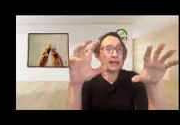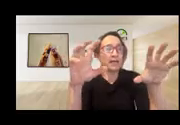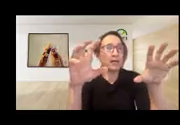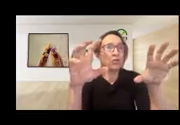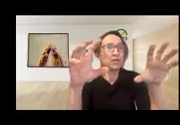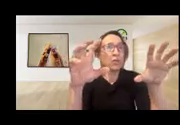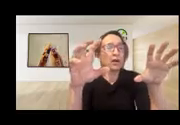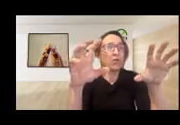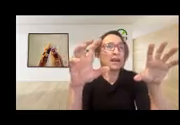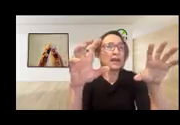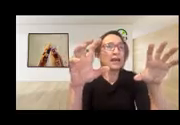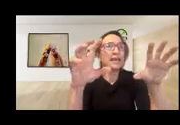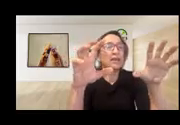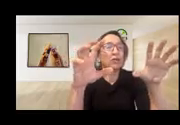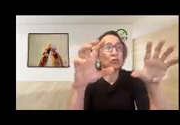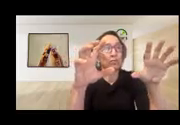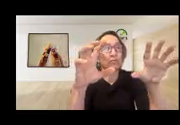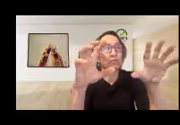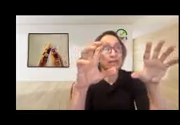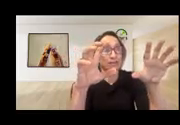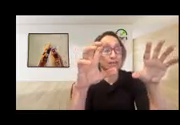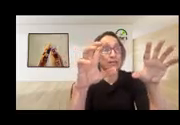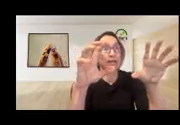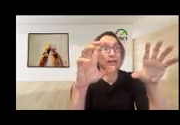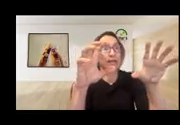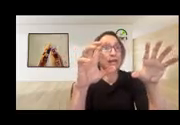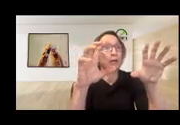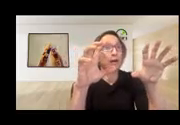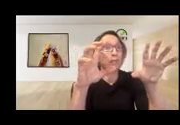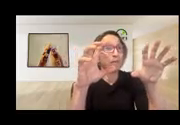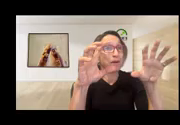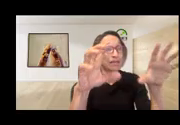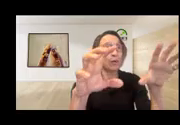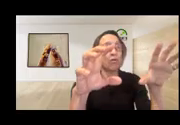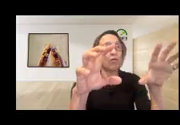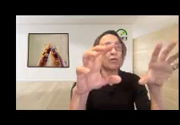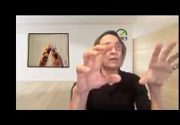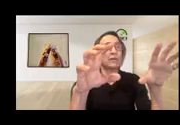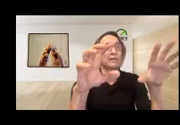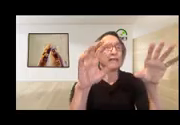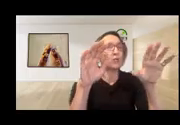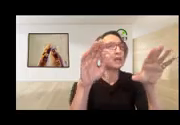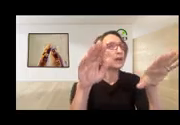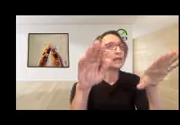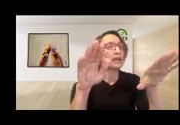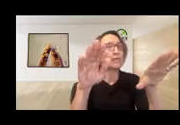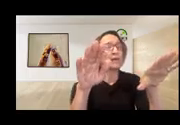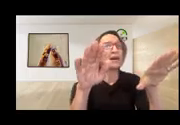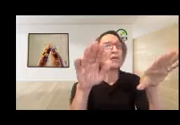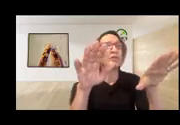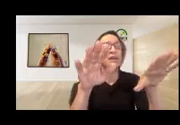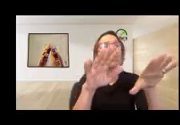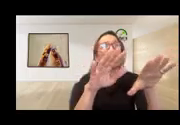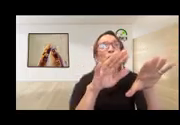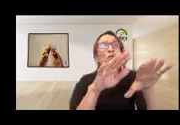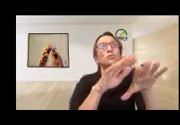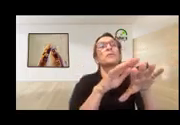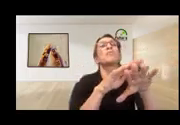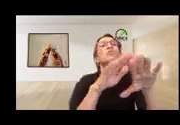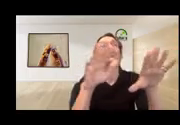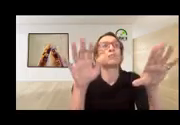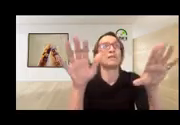ende, había mucha agua congelada ahí, los mares estaban más abajo, tenían un nivel del mar más bajo